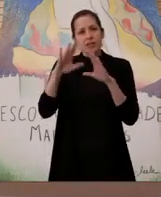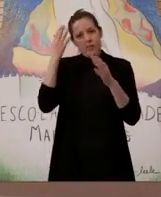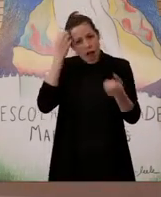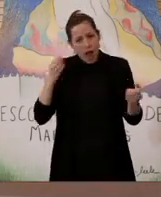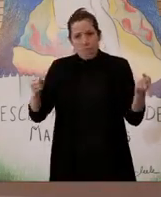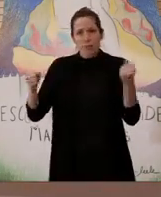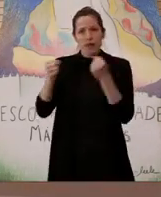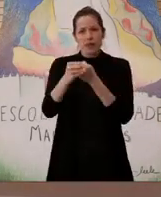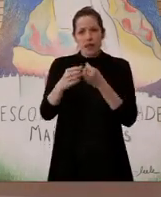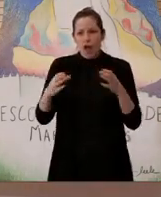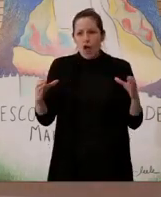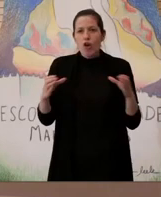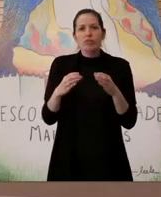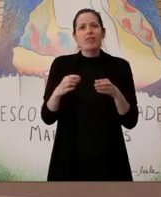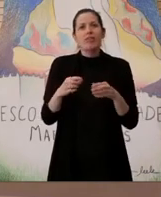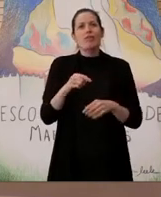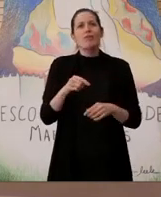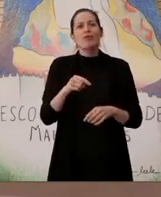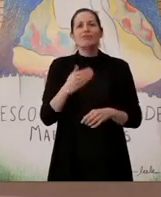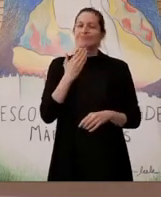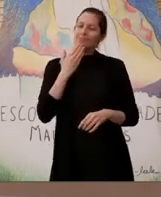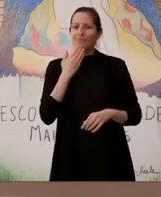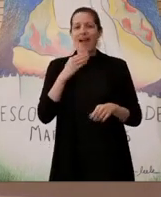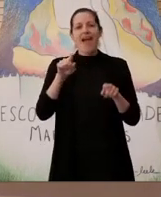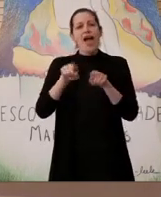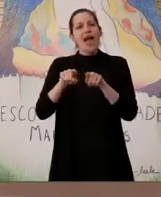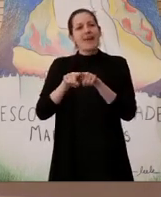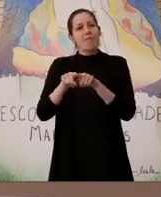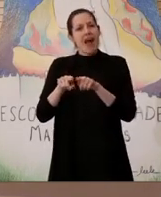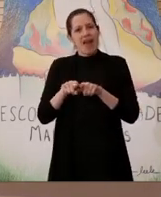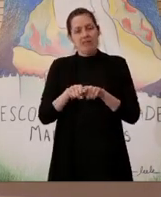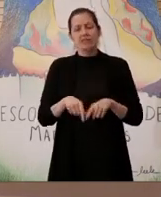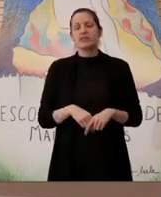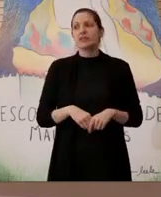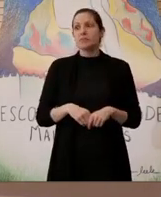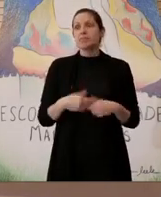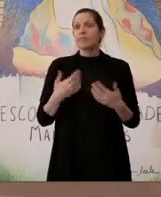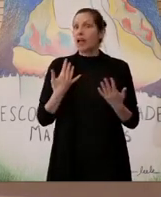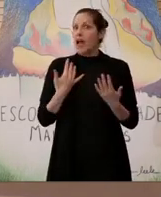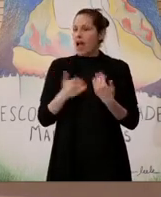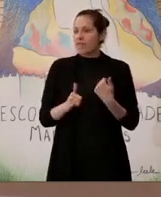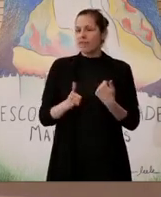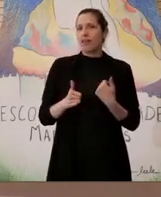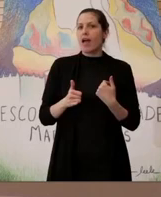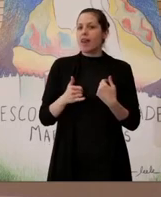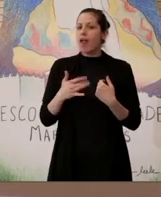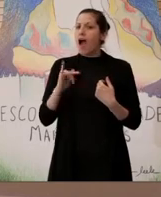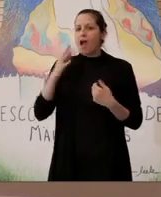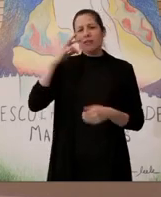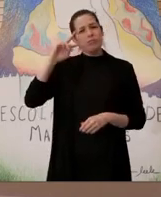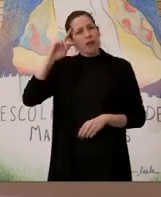hermandades que yo creo que estas hornadas más Salado que aprendemos en termos de coñocemento de intercambio de experiencias